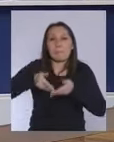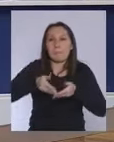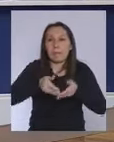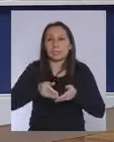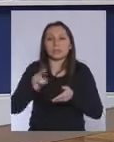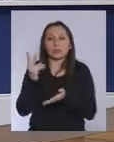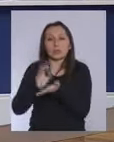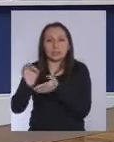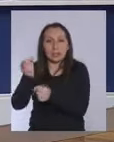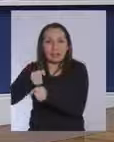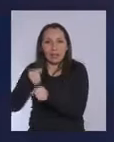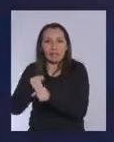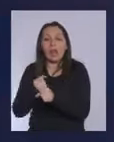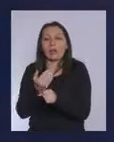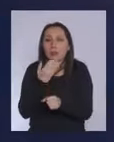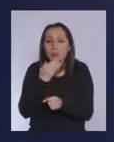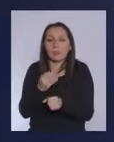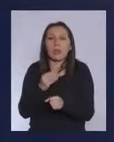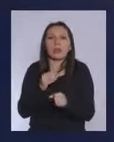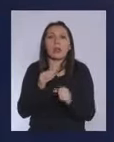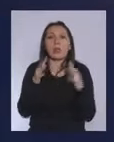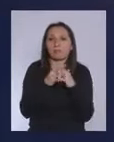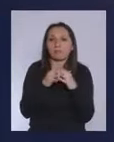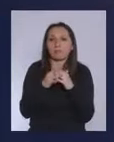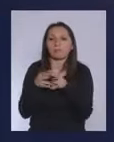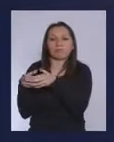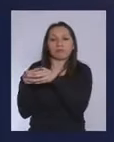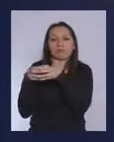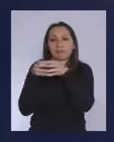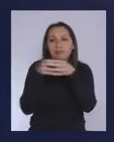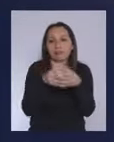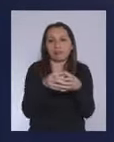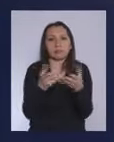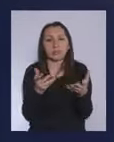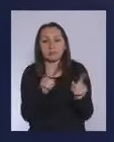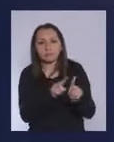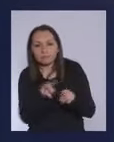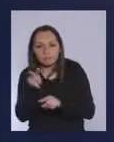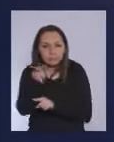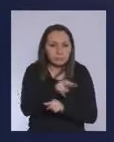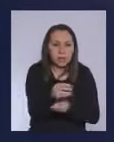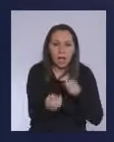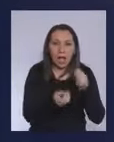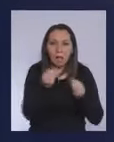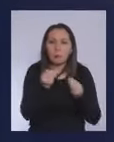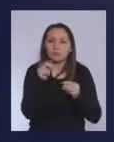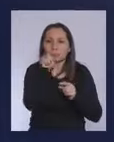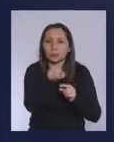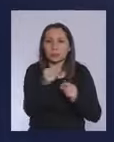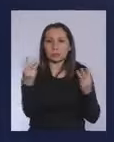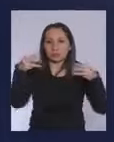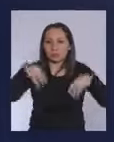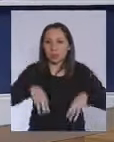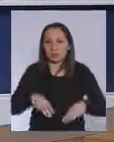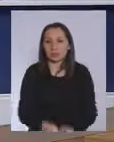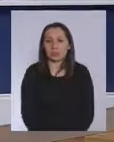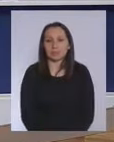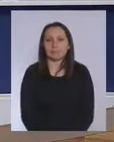del trabajo y también de las fuerzas armadas para ir a mirar la situación particular de magallanes